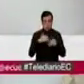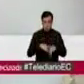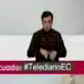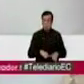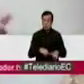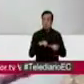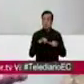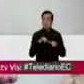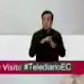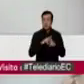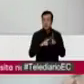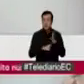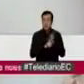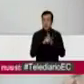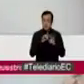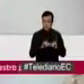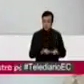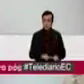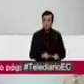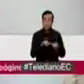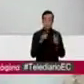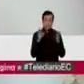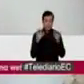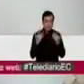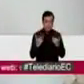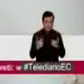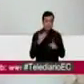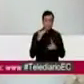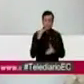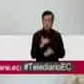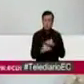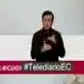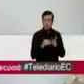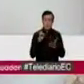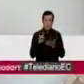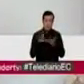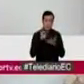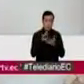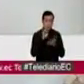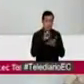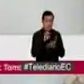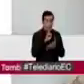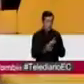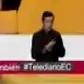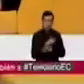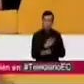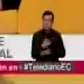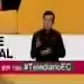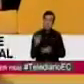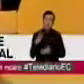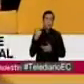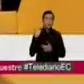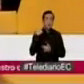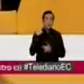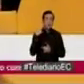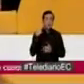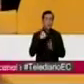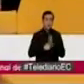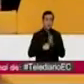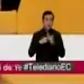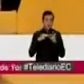seguir desarrollándose, entonces sí procedería a un despido intempestivo. De otra manera, no. Le corresponde al Ministerio